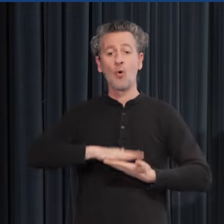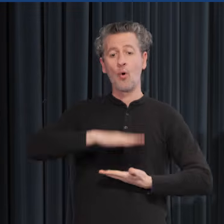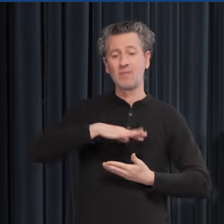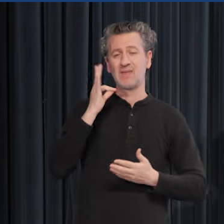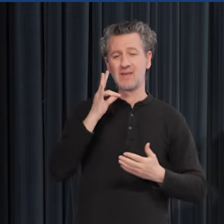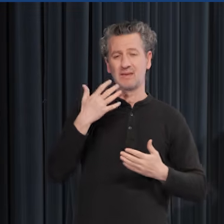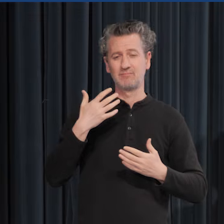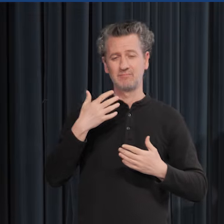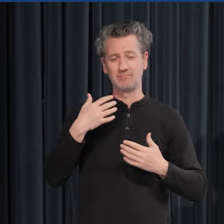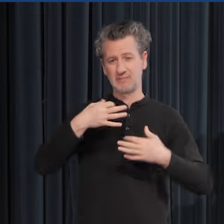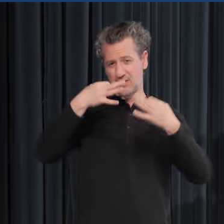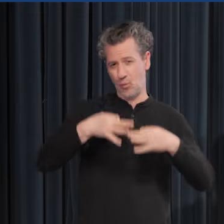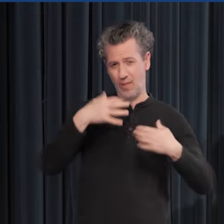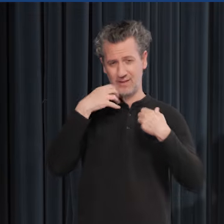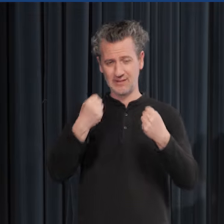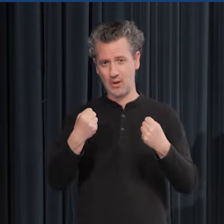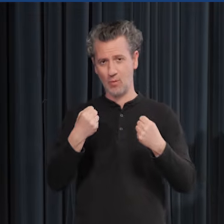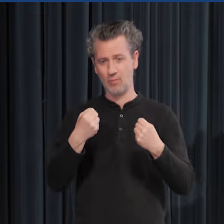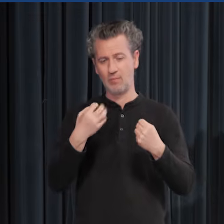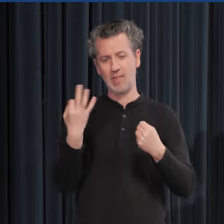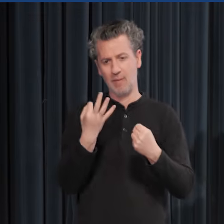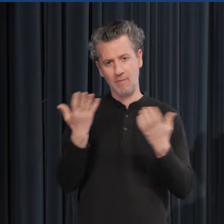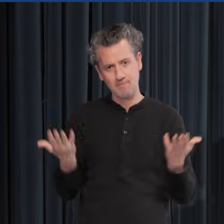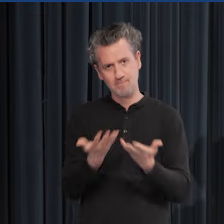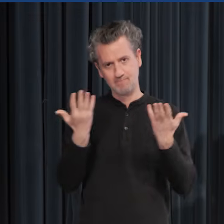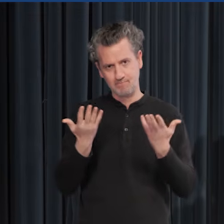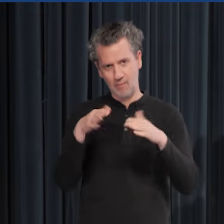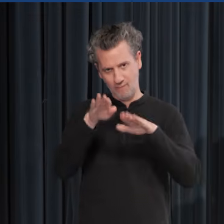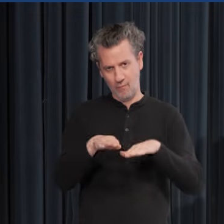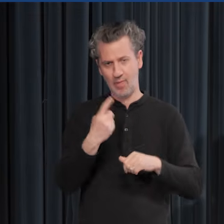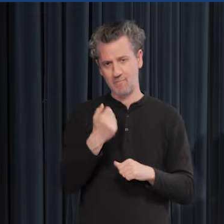seguridad y salud son las que hay que seguir favoreciendo.